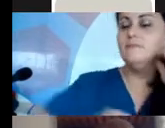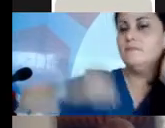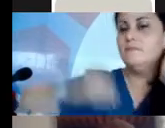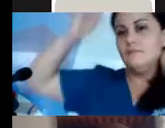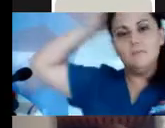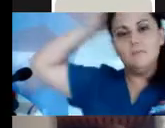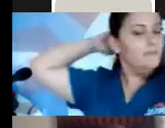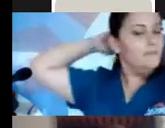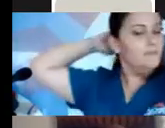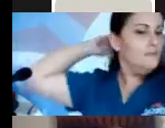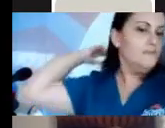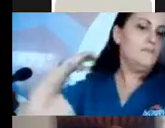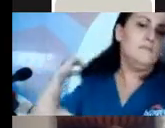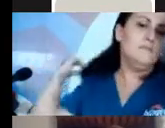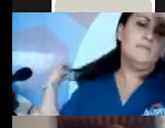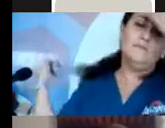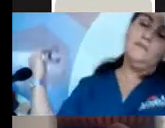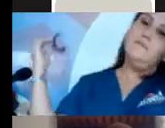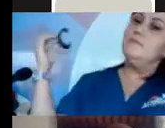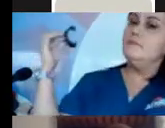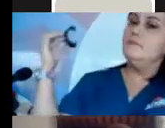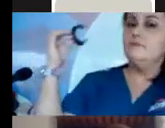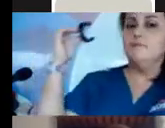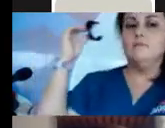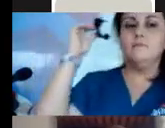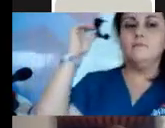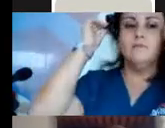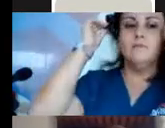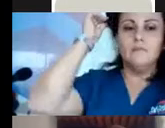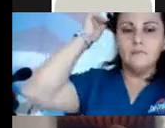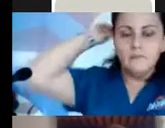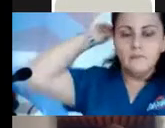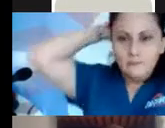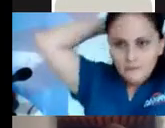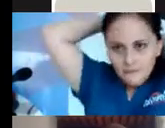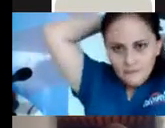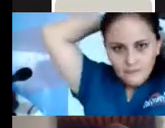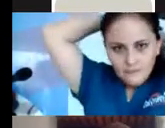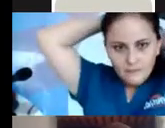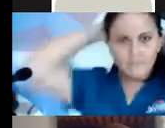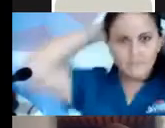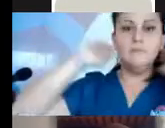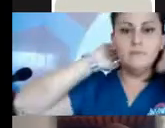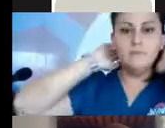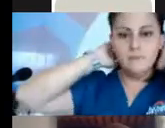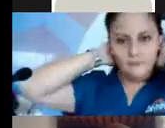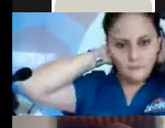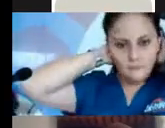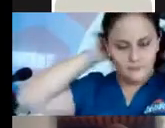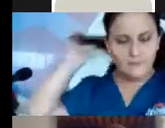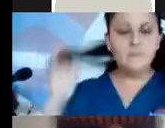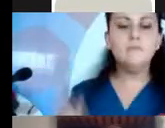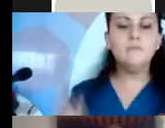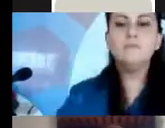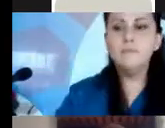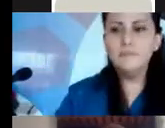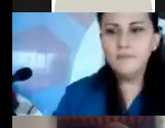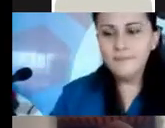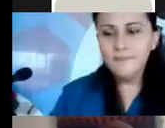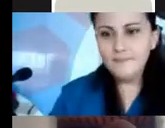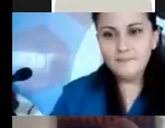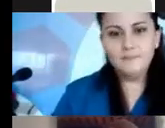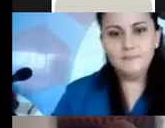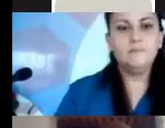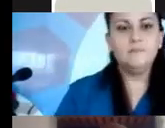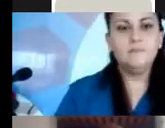ejemplo, una contractura de miembro inferior. Superficie estable, con esas formas que vimos gracias al